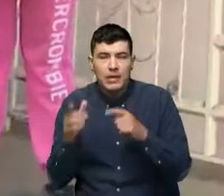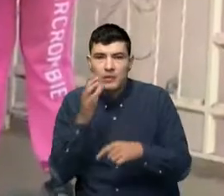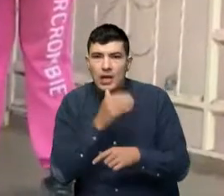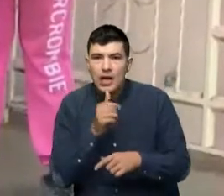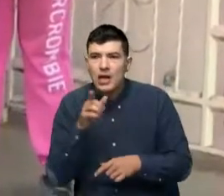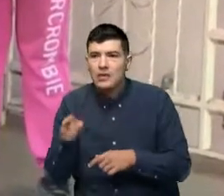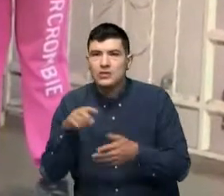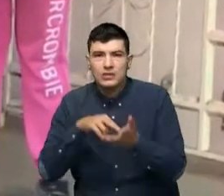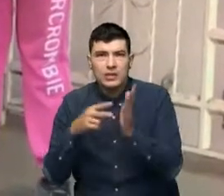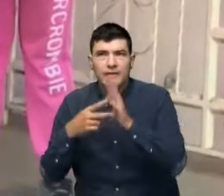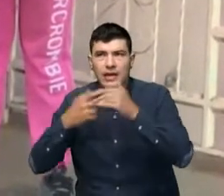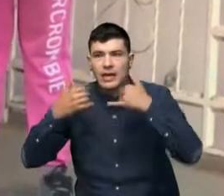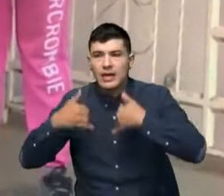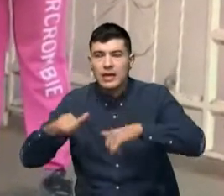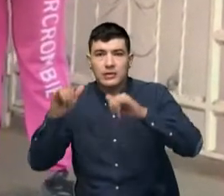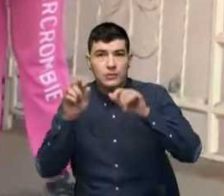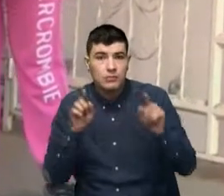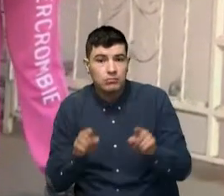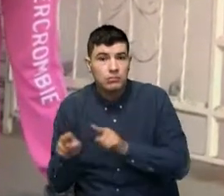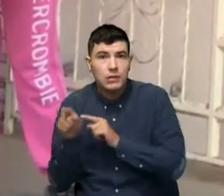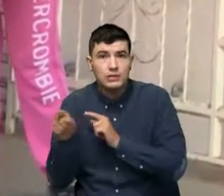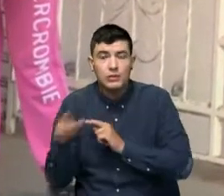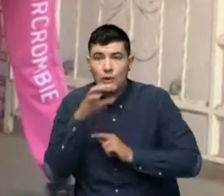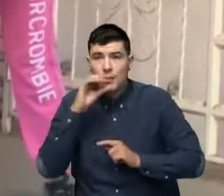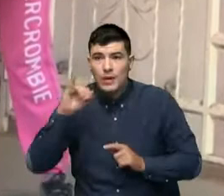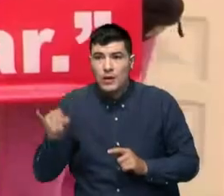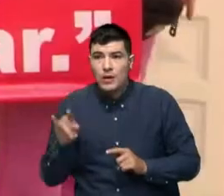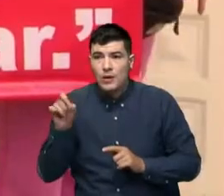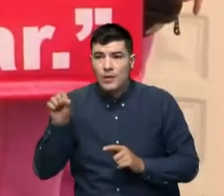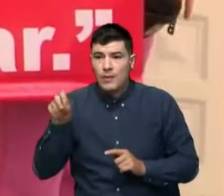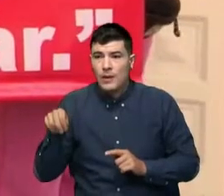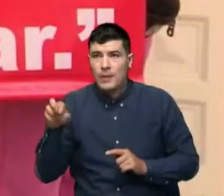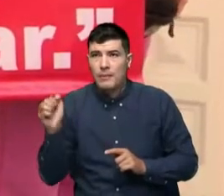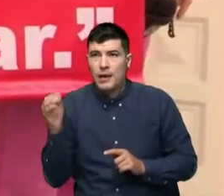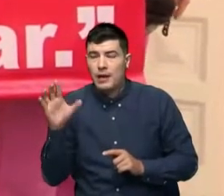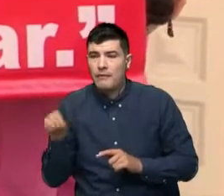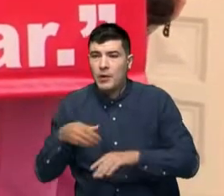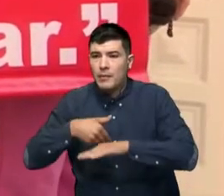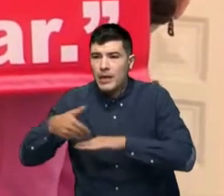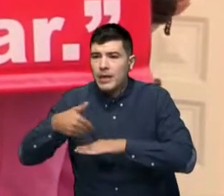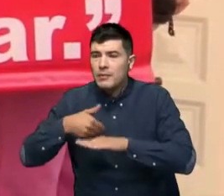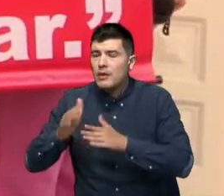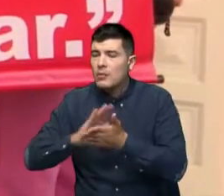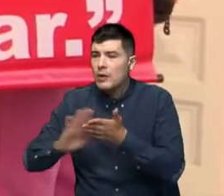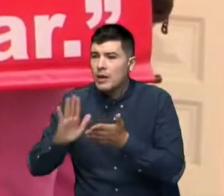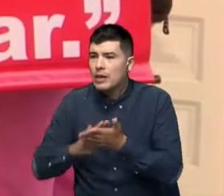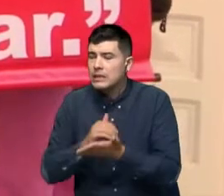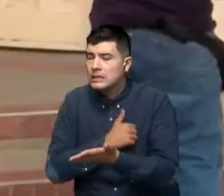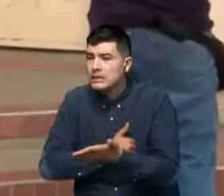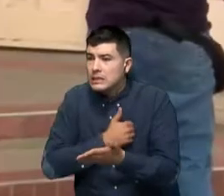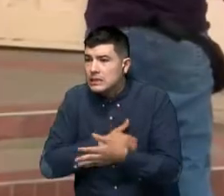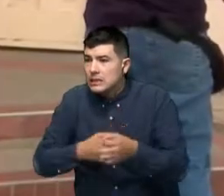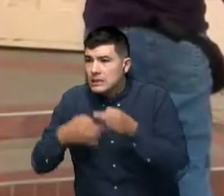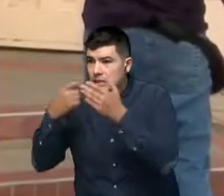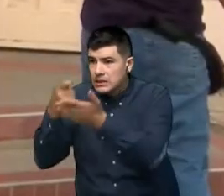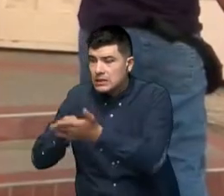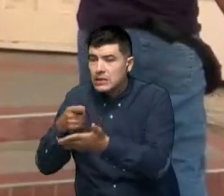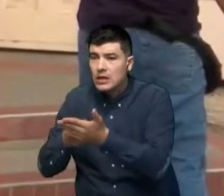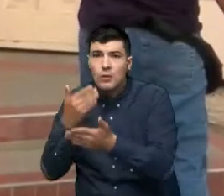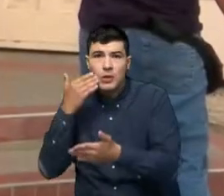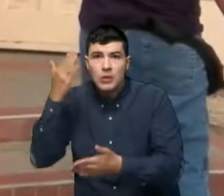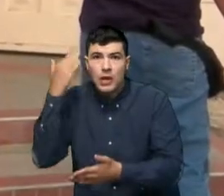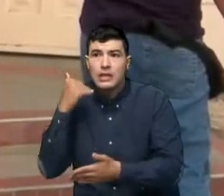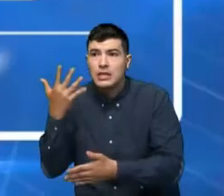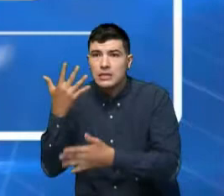una gran estafa en un audio de ingeniero juan carlos pinzón sigue pidiendo plazo para la devolución del dinero el mismo que hace cinco años